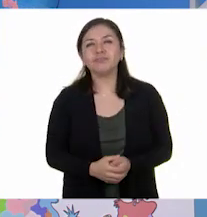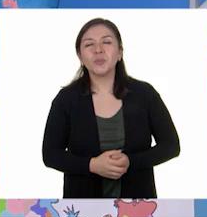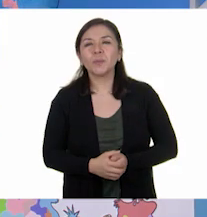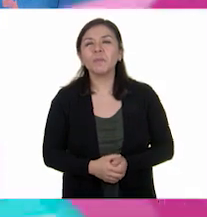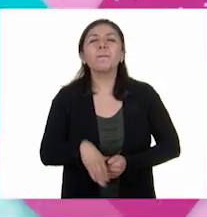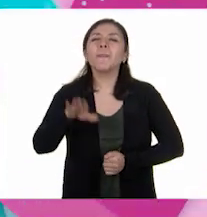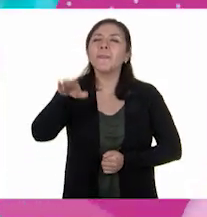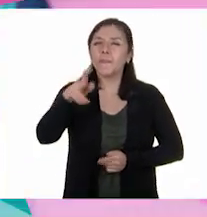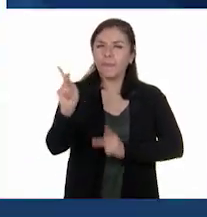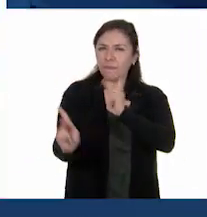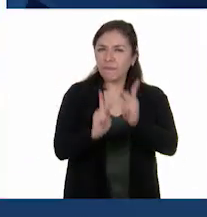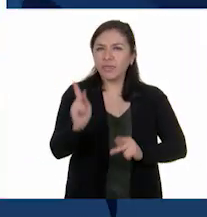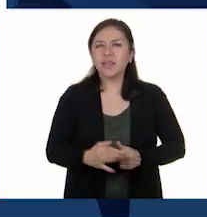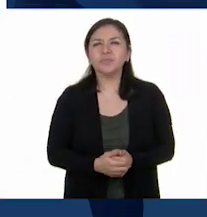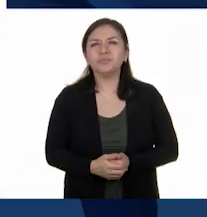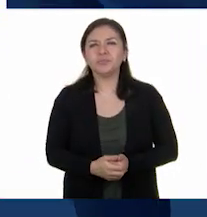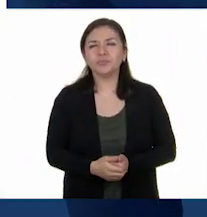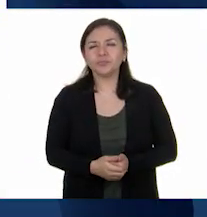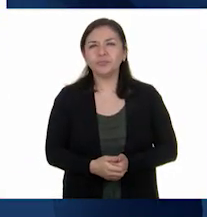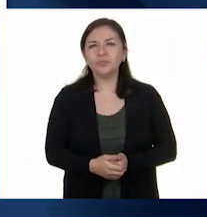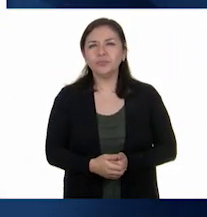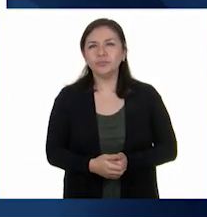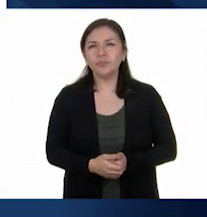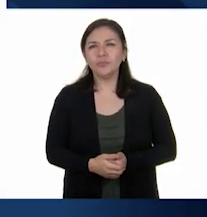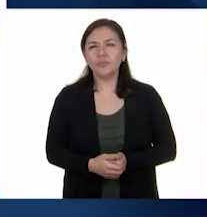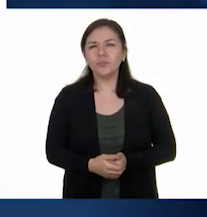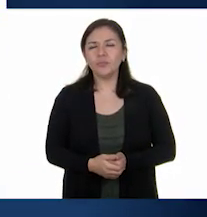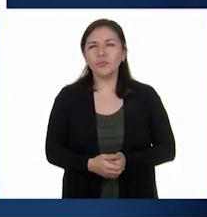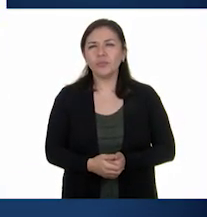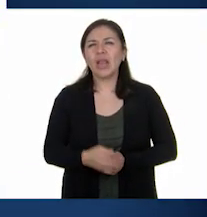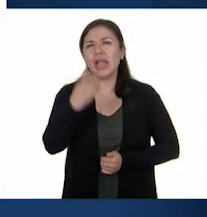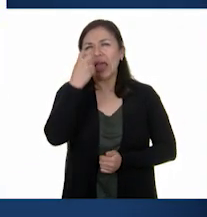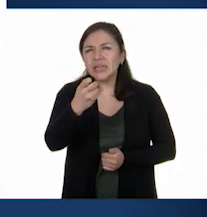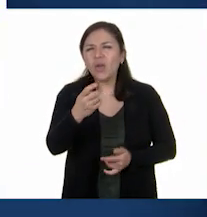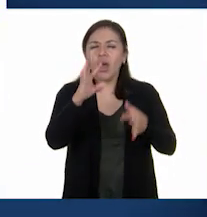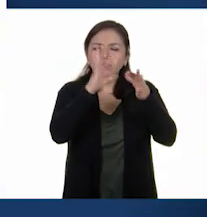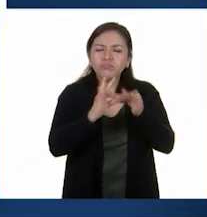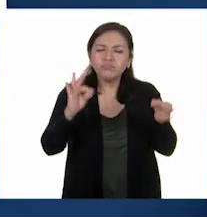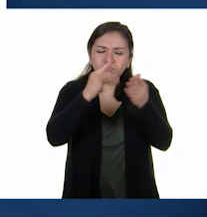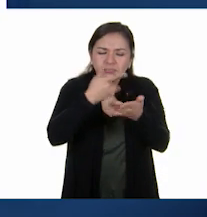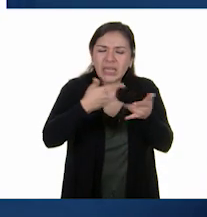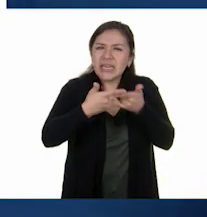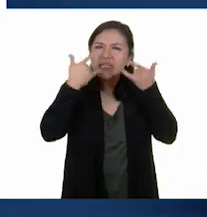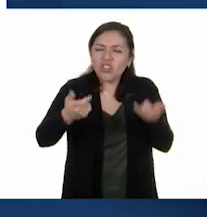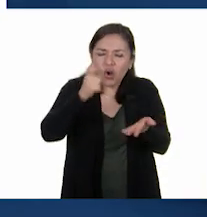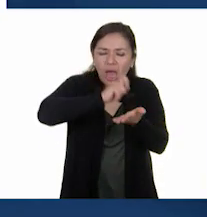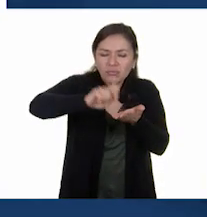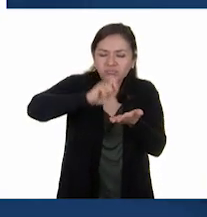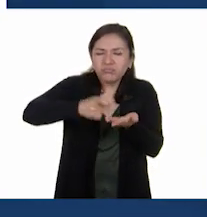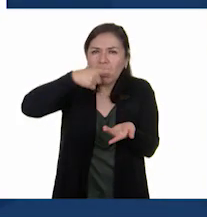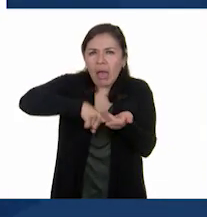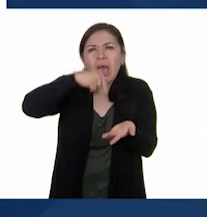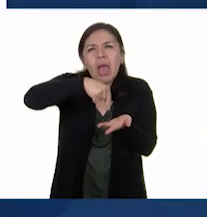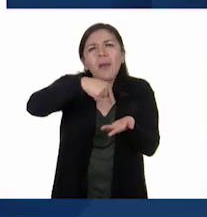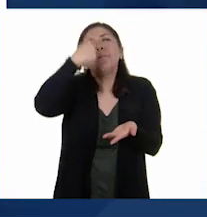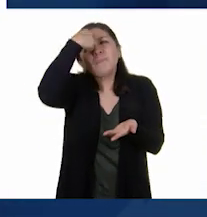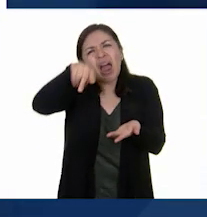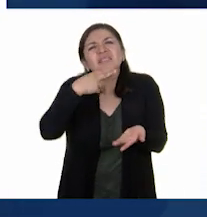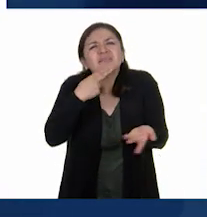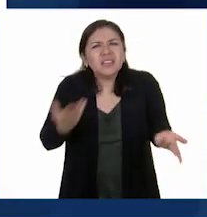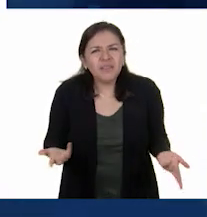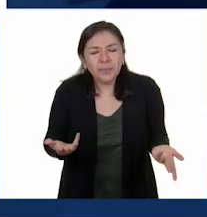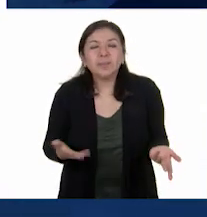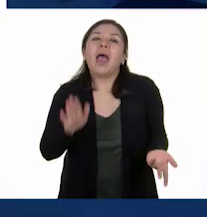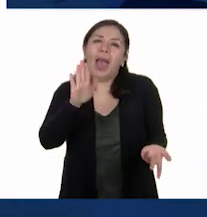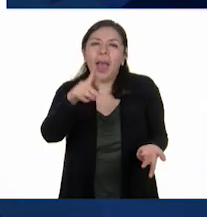María, ¿para qué crees que se escriben sucesos de la historia? Pues también está muy fácil, para contarles